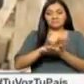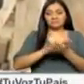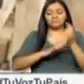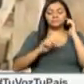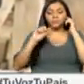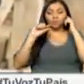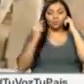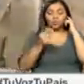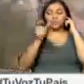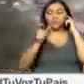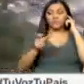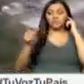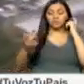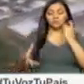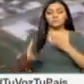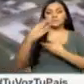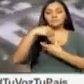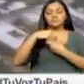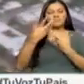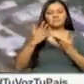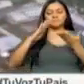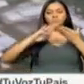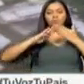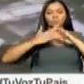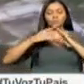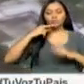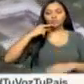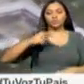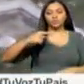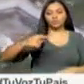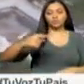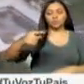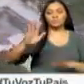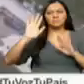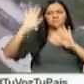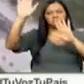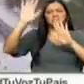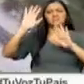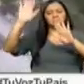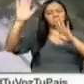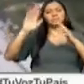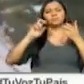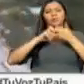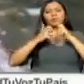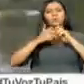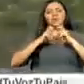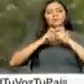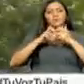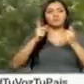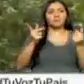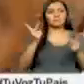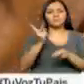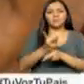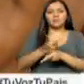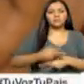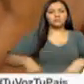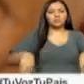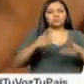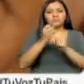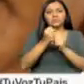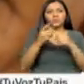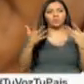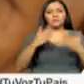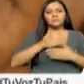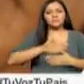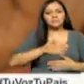de personas pertenecientes a la comunidad Shuar han levantado protestas violentas que ponen en riesgo la seguridad ciudadana.